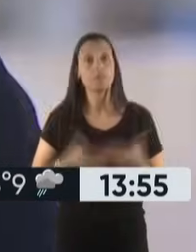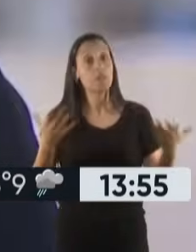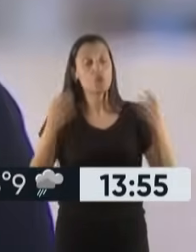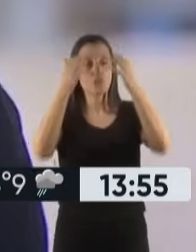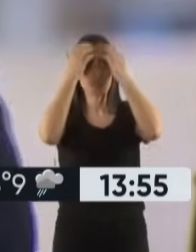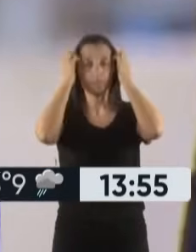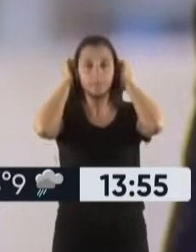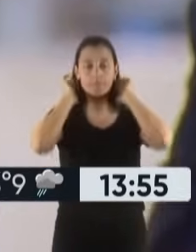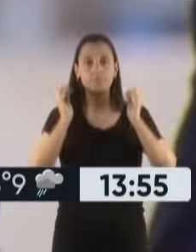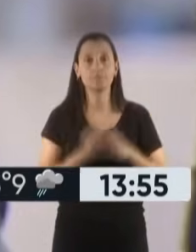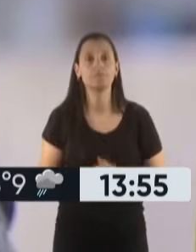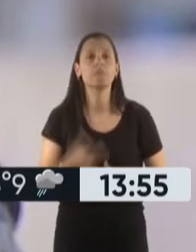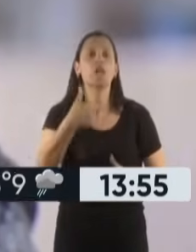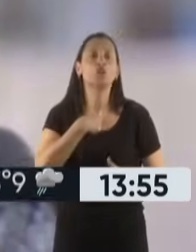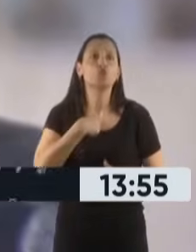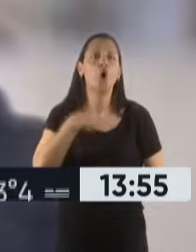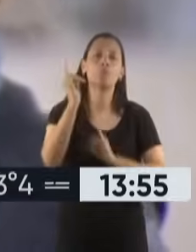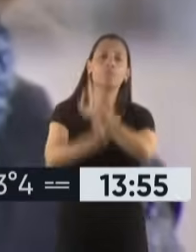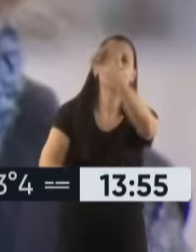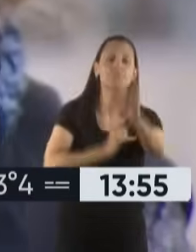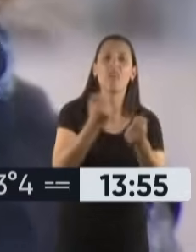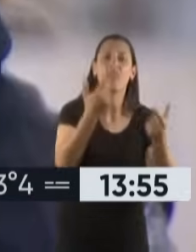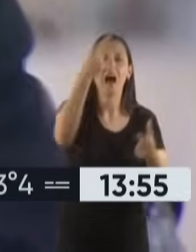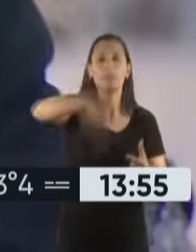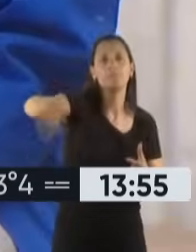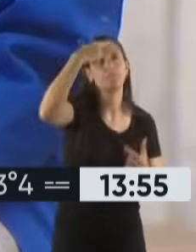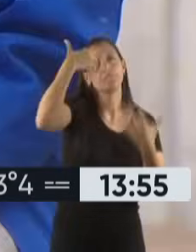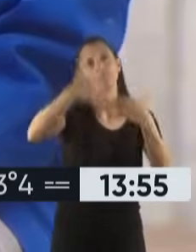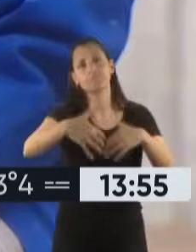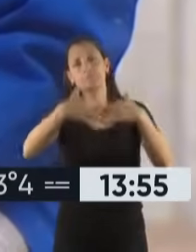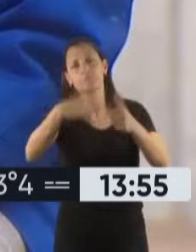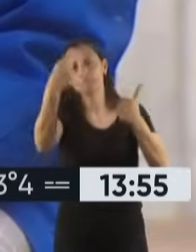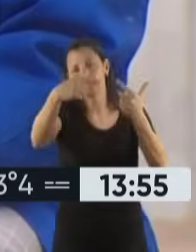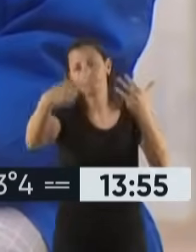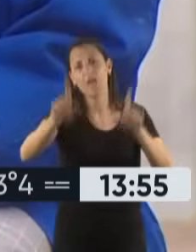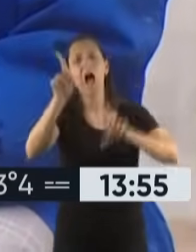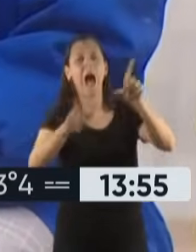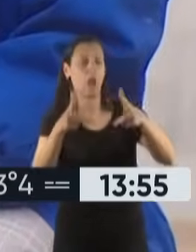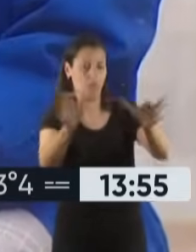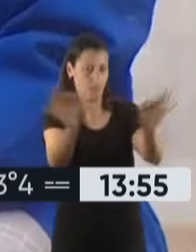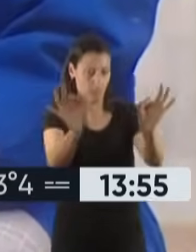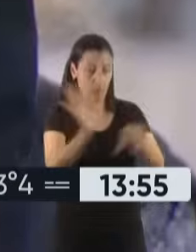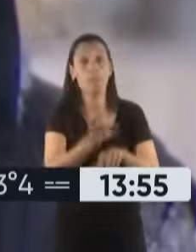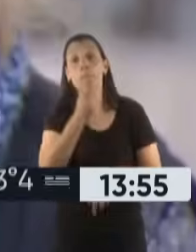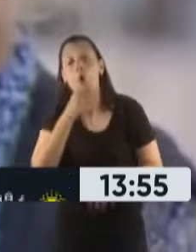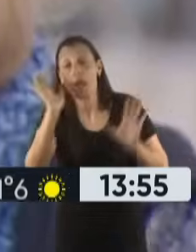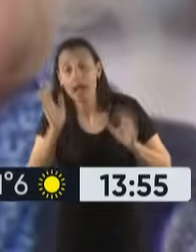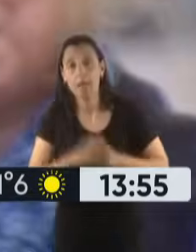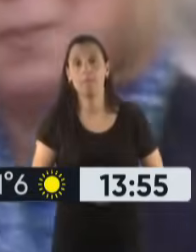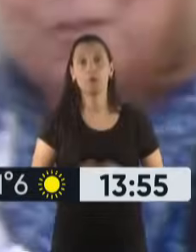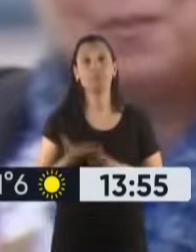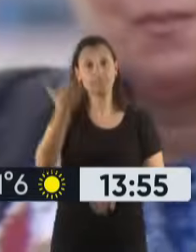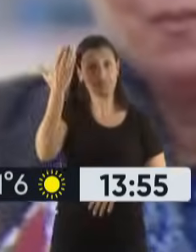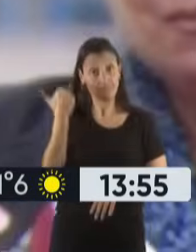Entonces, hago todas estas reflexiones y paso por alto otras, ¿eh? Paso por alto, por ejemplo, que